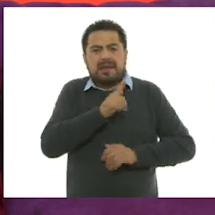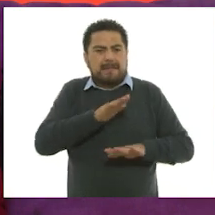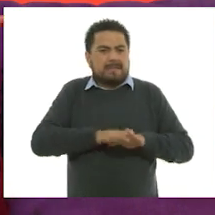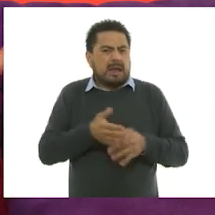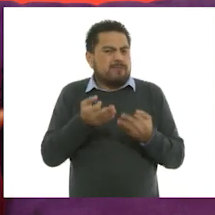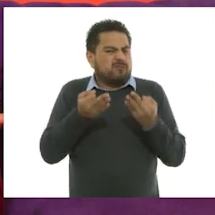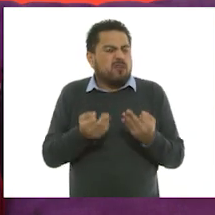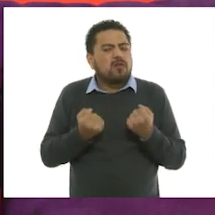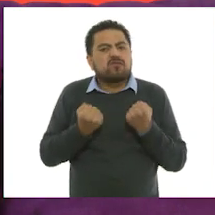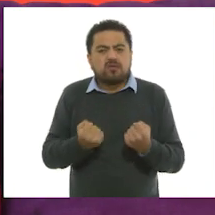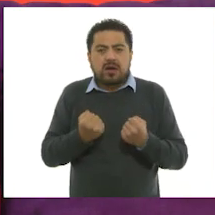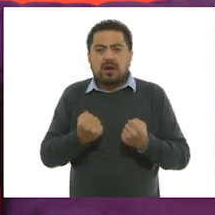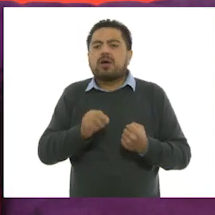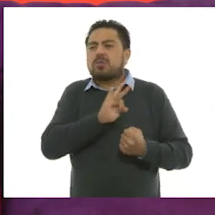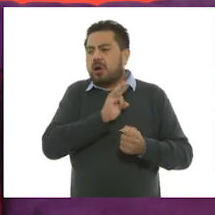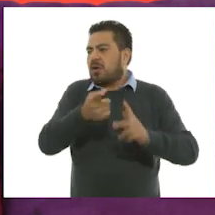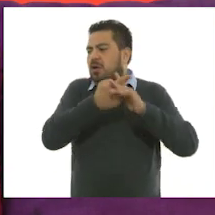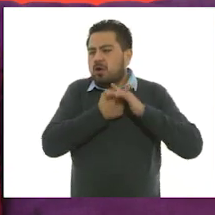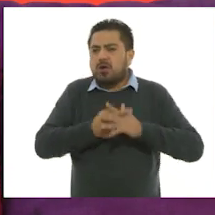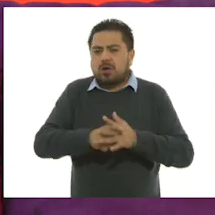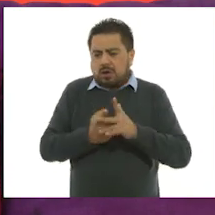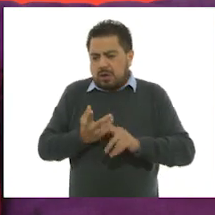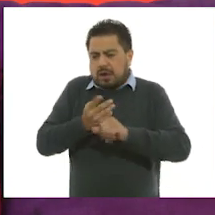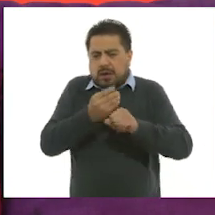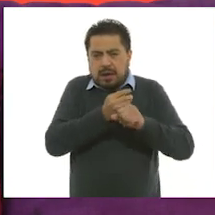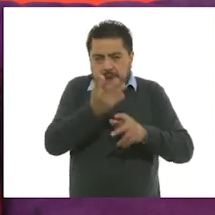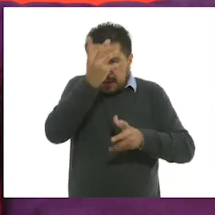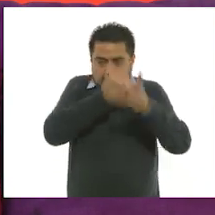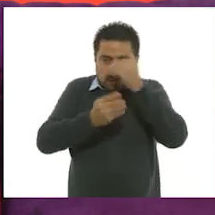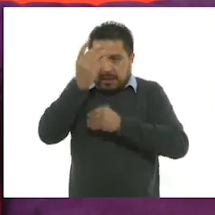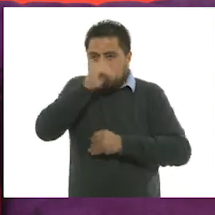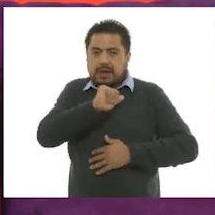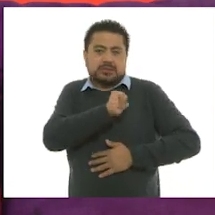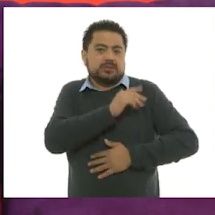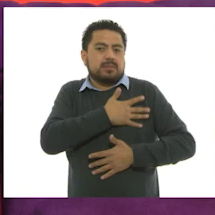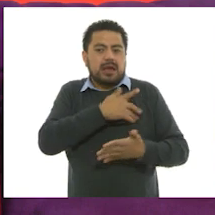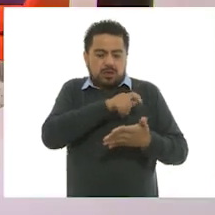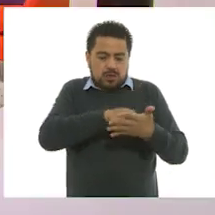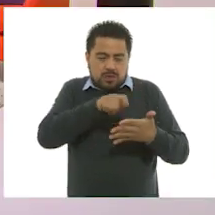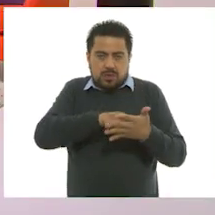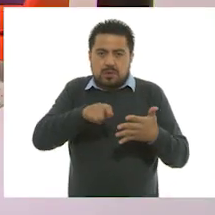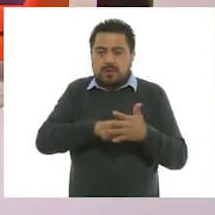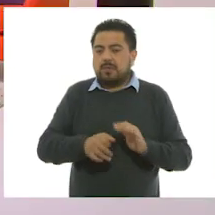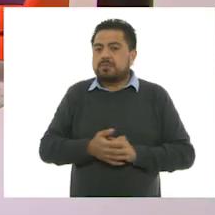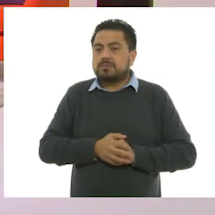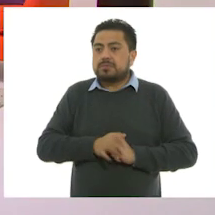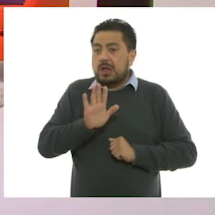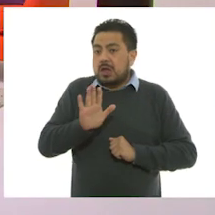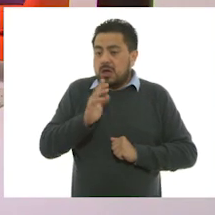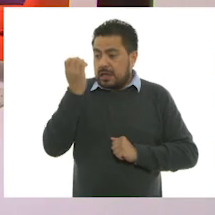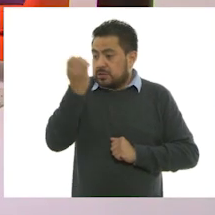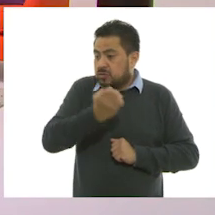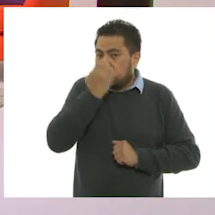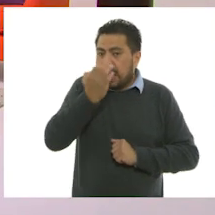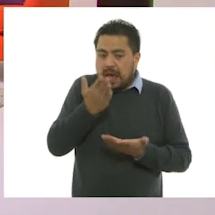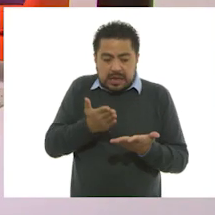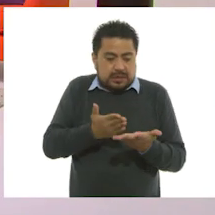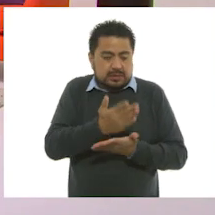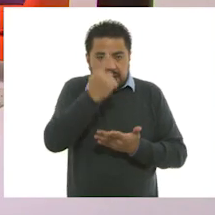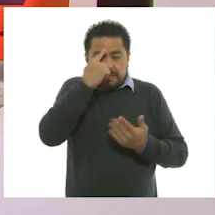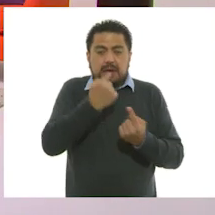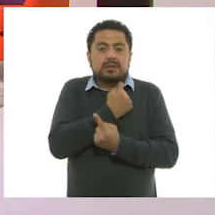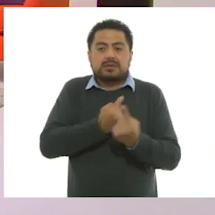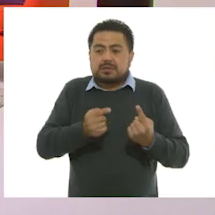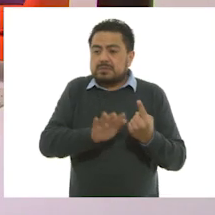consolidada, podremos comenzar con estrategias del aprendizaje del español escrito. Es decir, una escuela accesible para